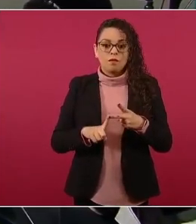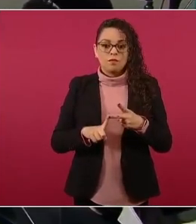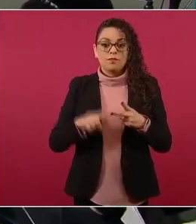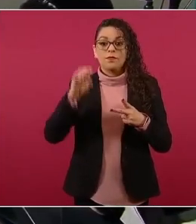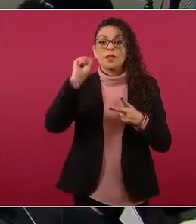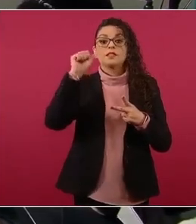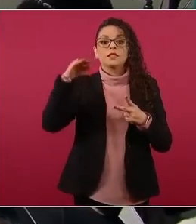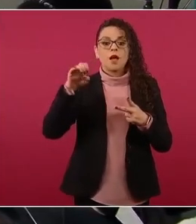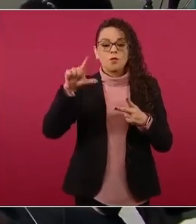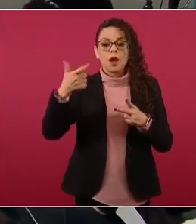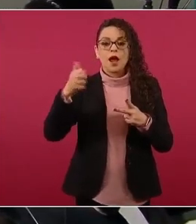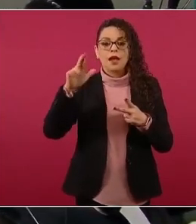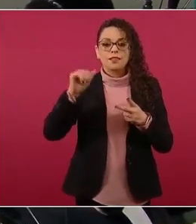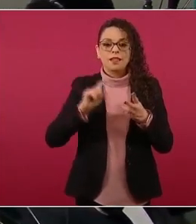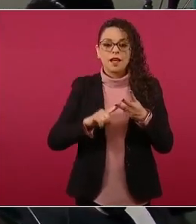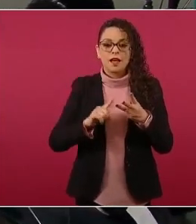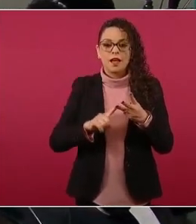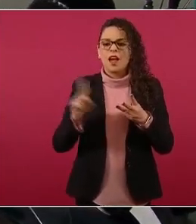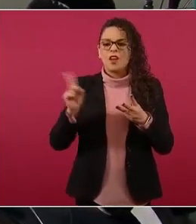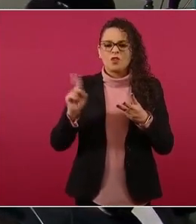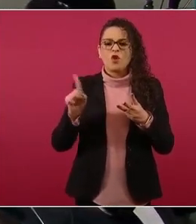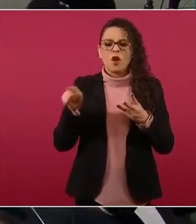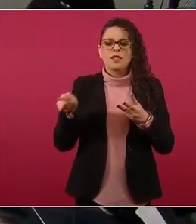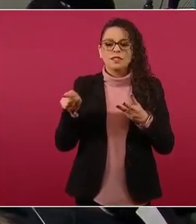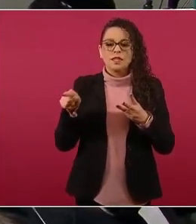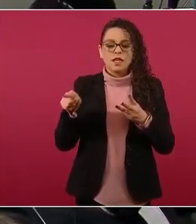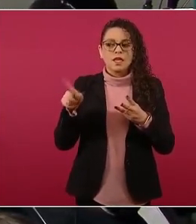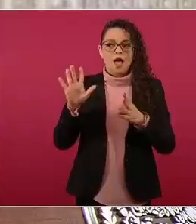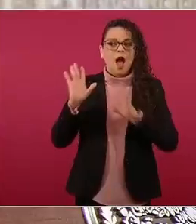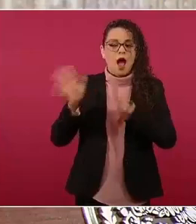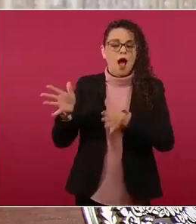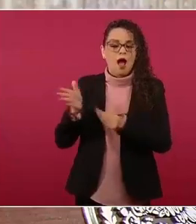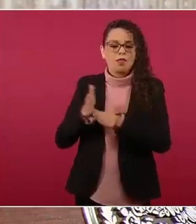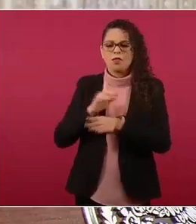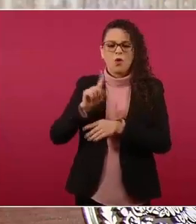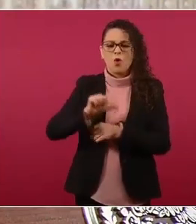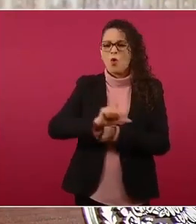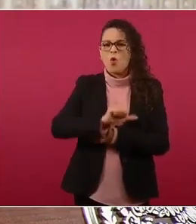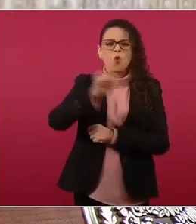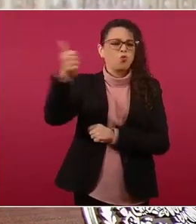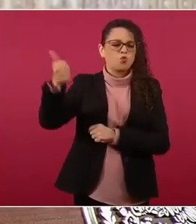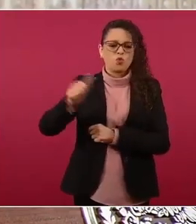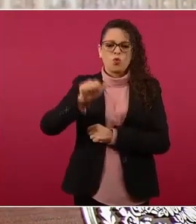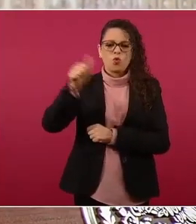Samuel García, no, pero ese sí lo pusimos, ese sí estaba, no, otros, vamos,